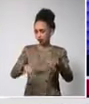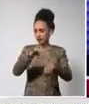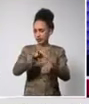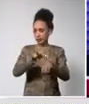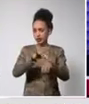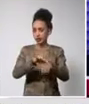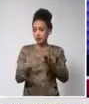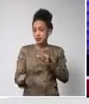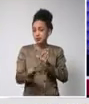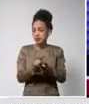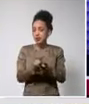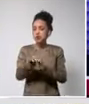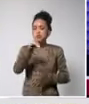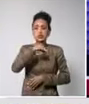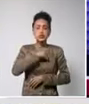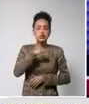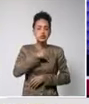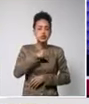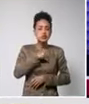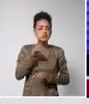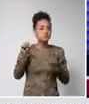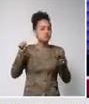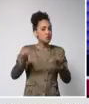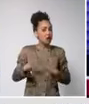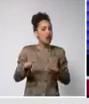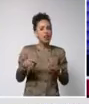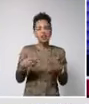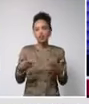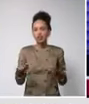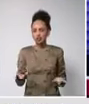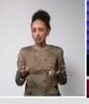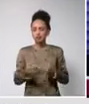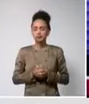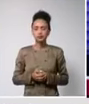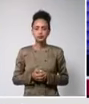Comenzó con síntomas dados fundamentalmente,